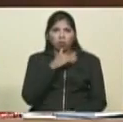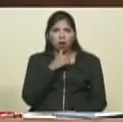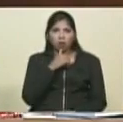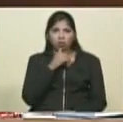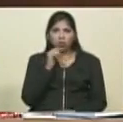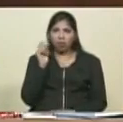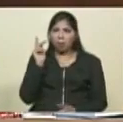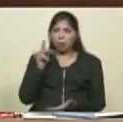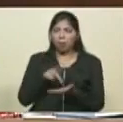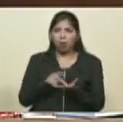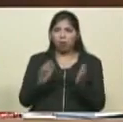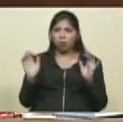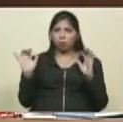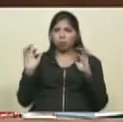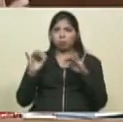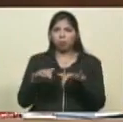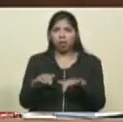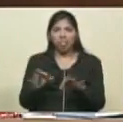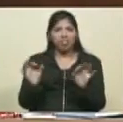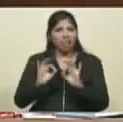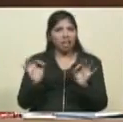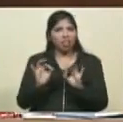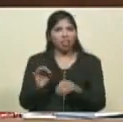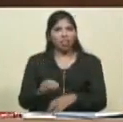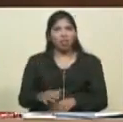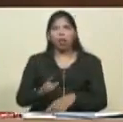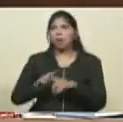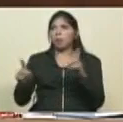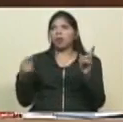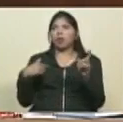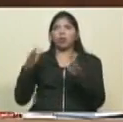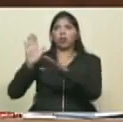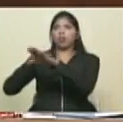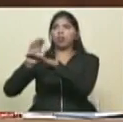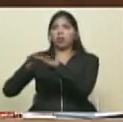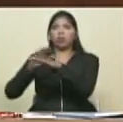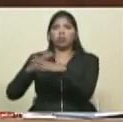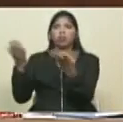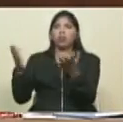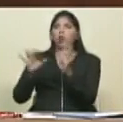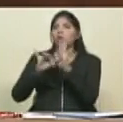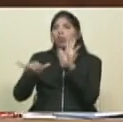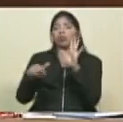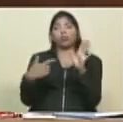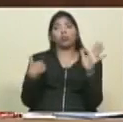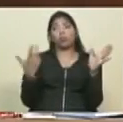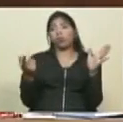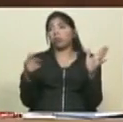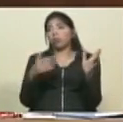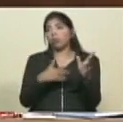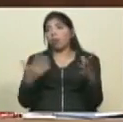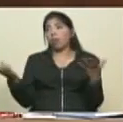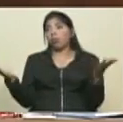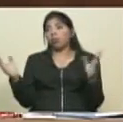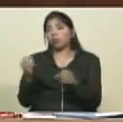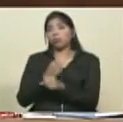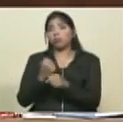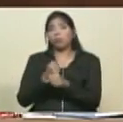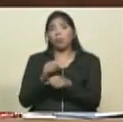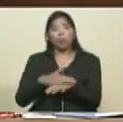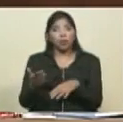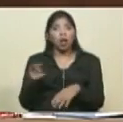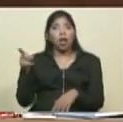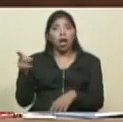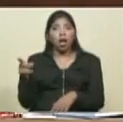no trabajan, pero van y le dicen al mundo que la constituyente no los deja trabajar. No trabajan porque realmente son vagos